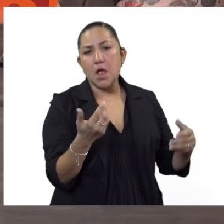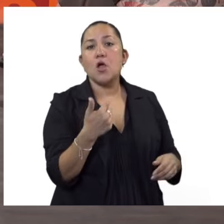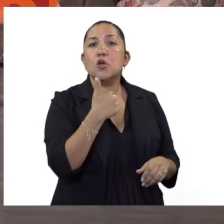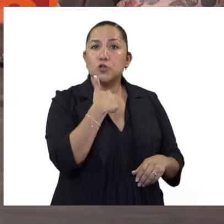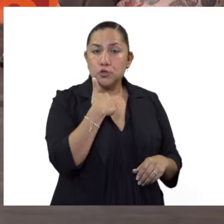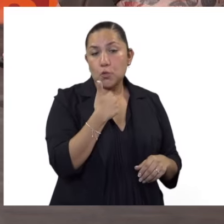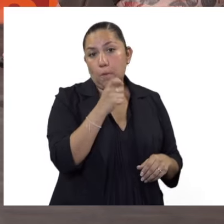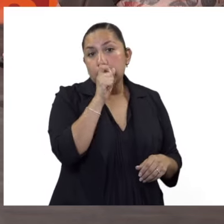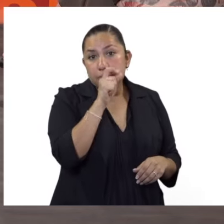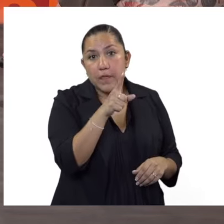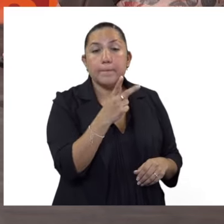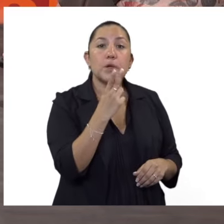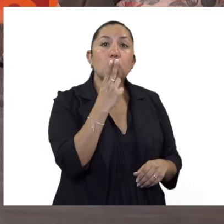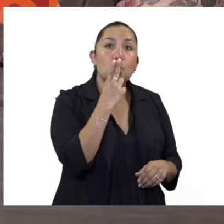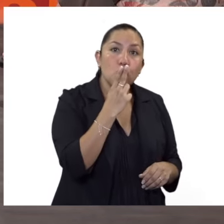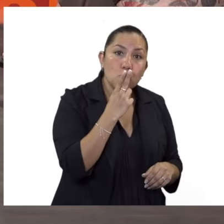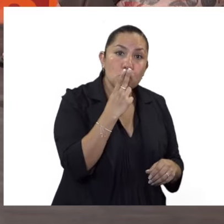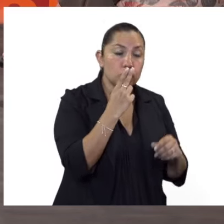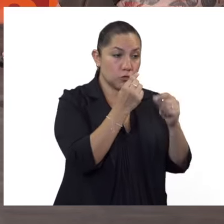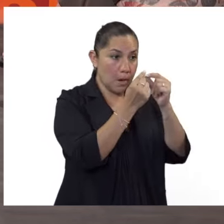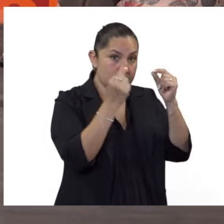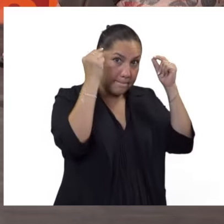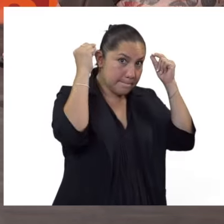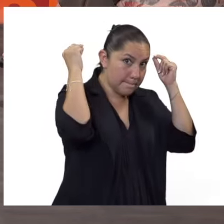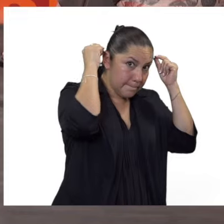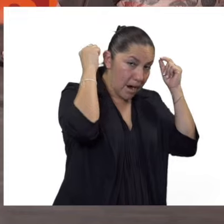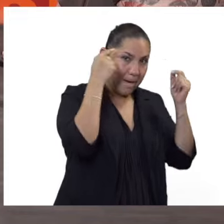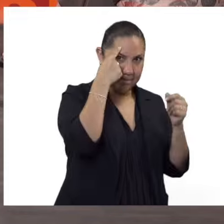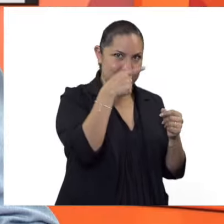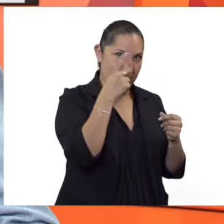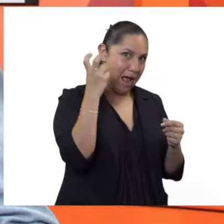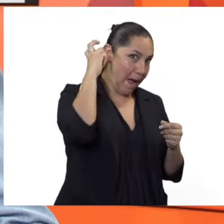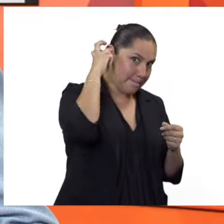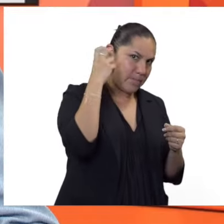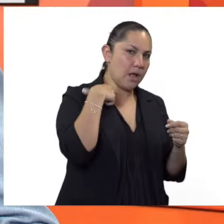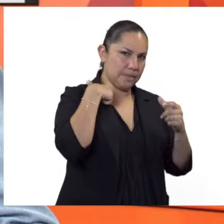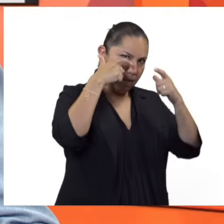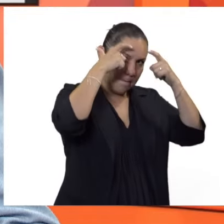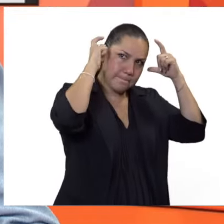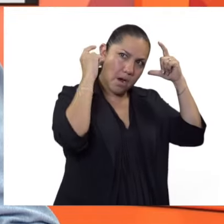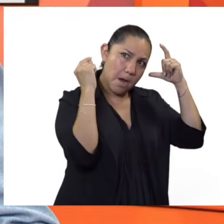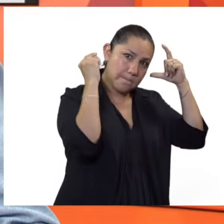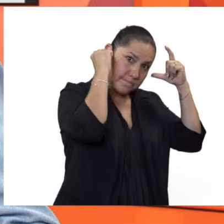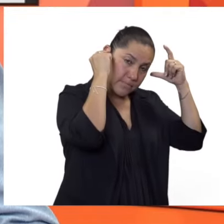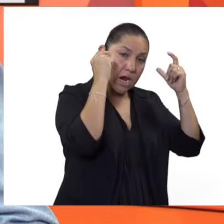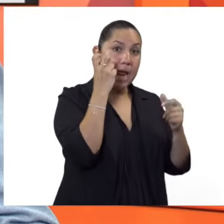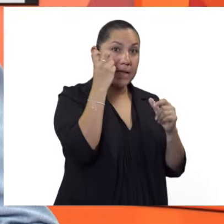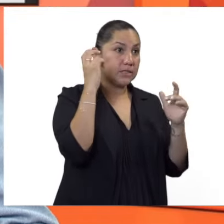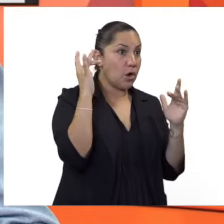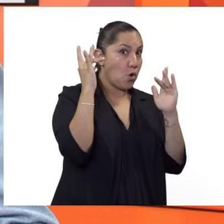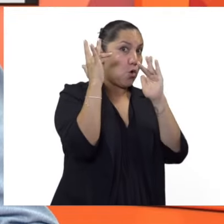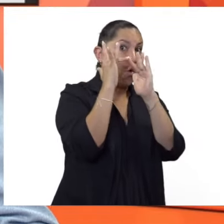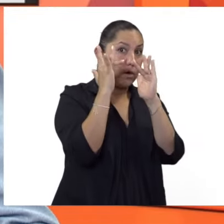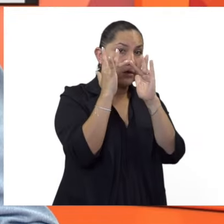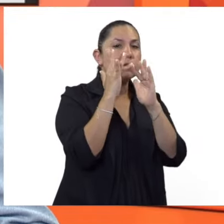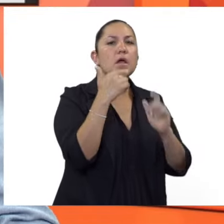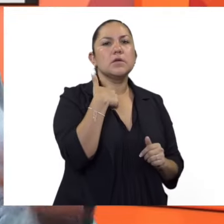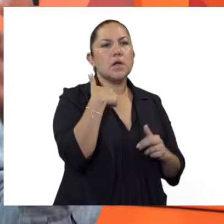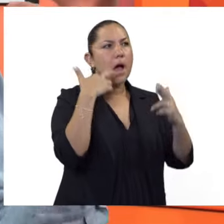línea yo uso un accesorio para que yo pueda escuchar por Bluetooth que se conecta directamente con mi aparato ah mir cuando